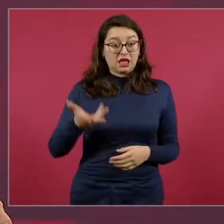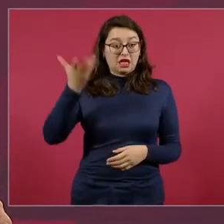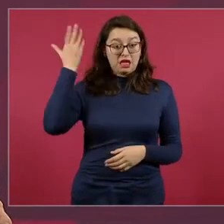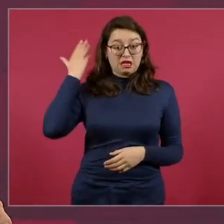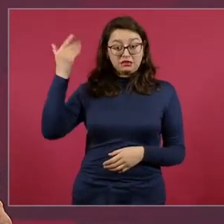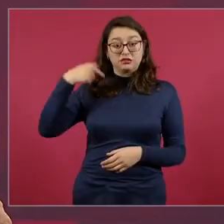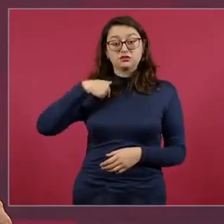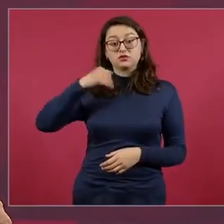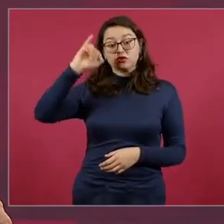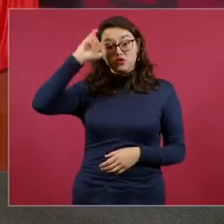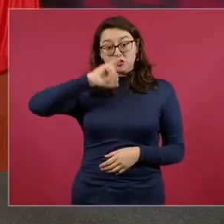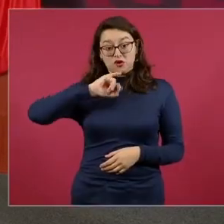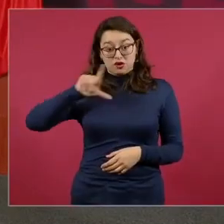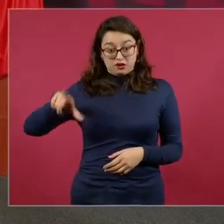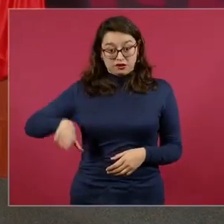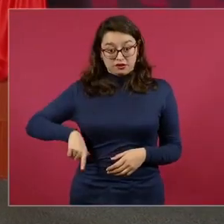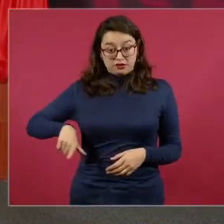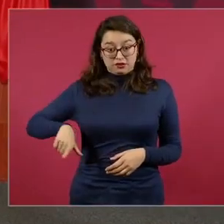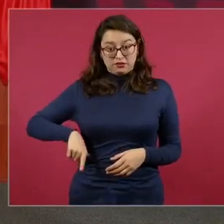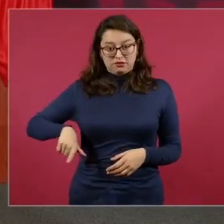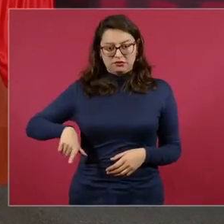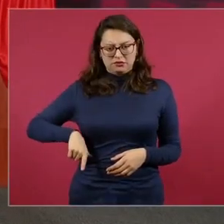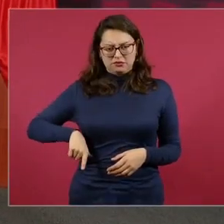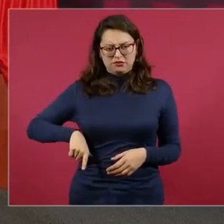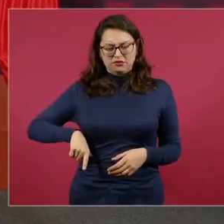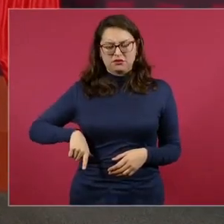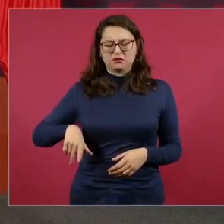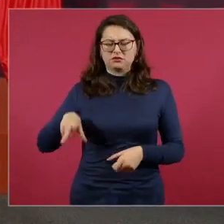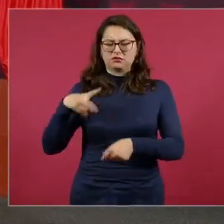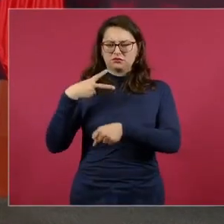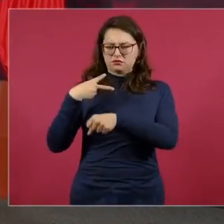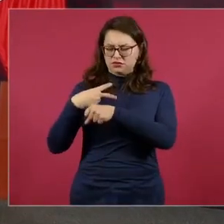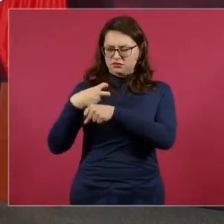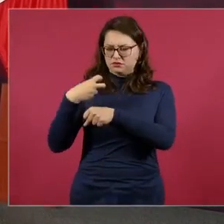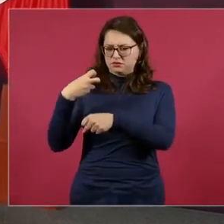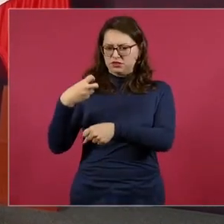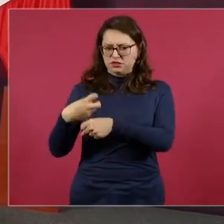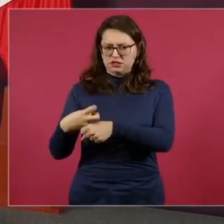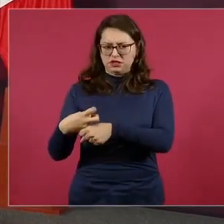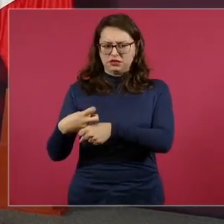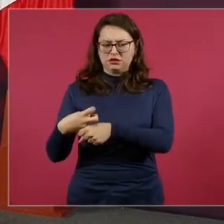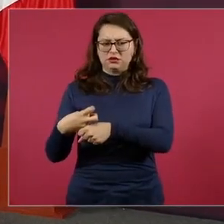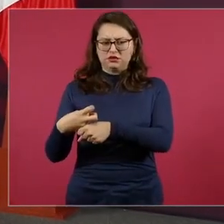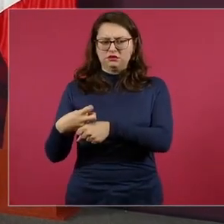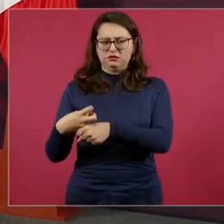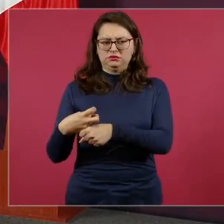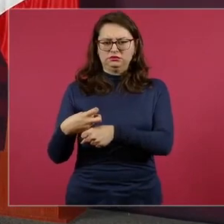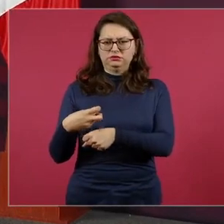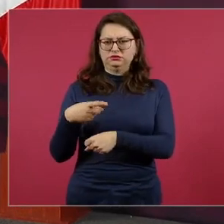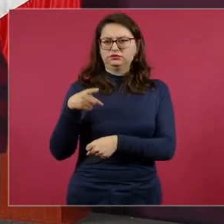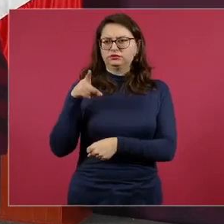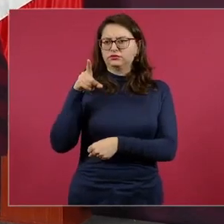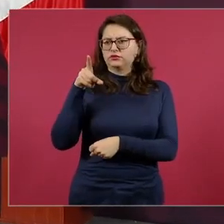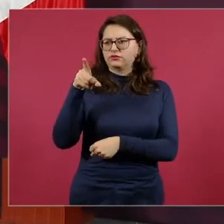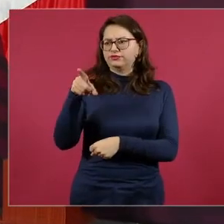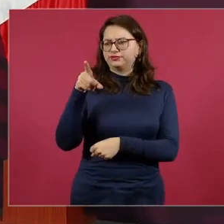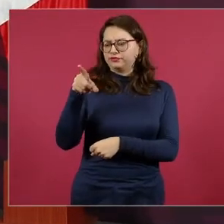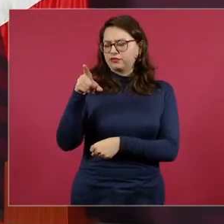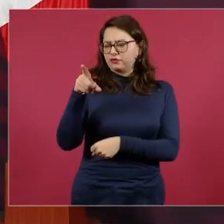gobierno y me invitaron a la inauguración de la Terminal